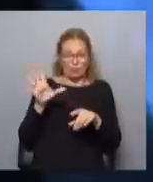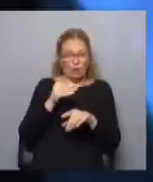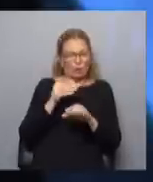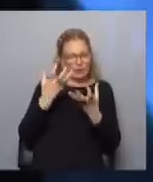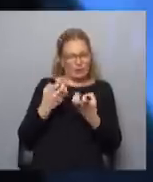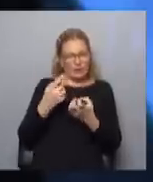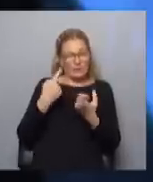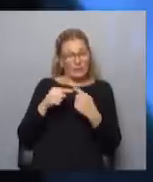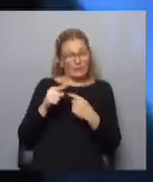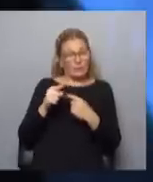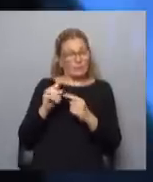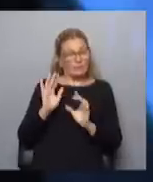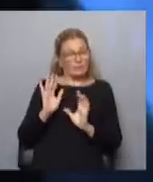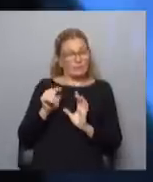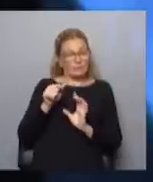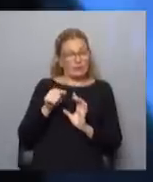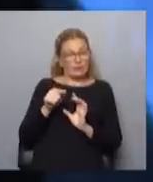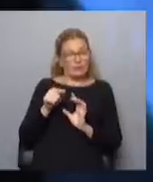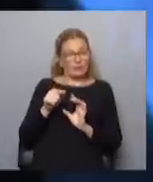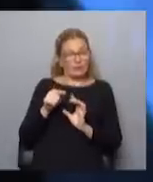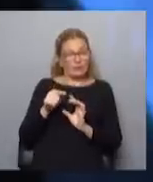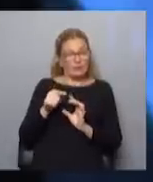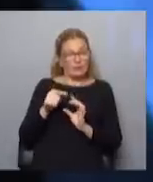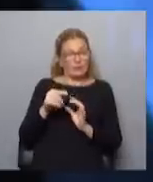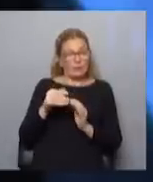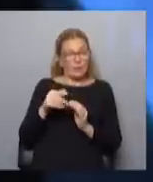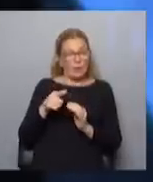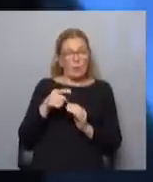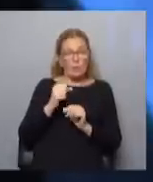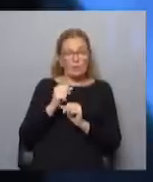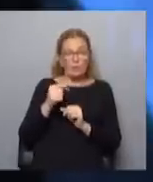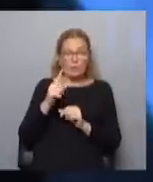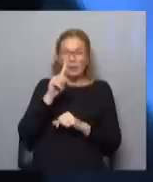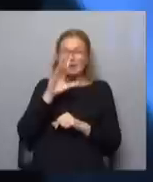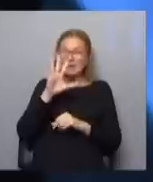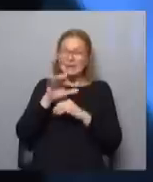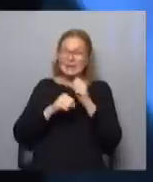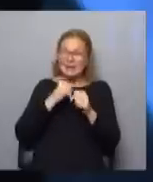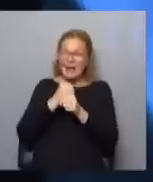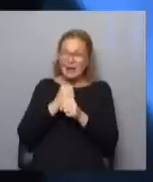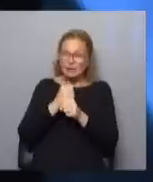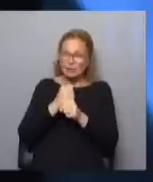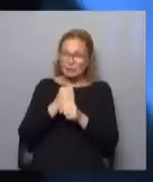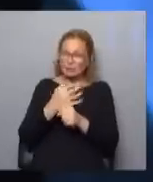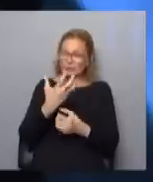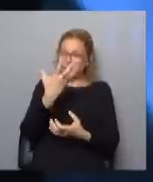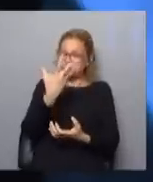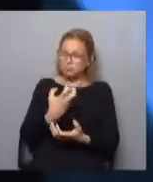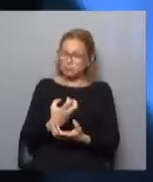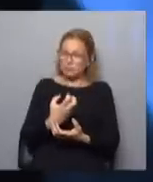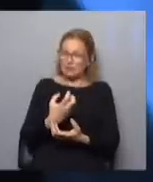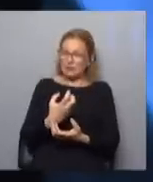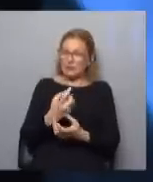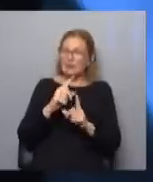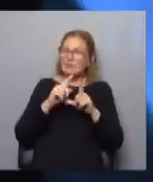ahora es momento de poner en valor lo que fueron 15 años de concepción y